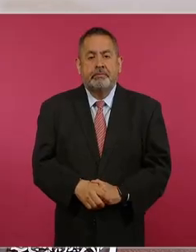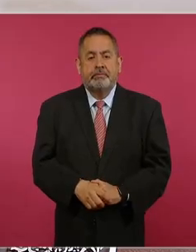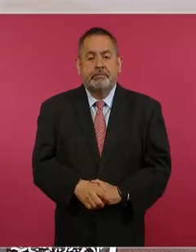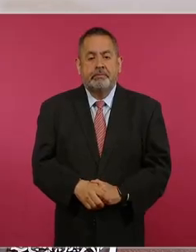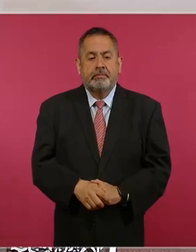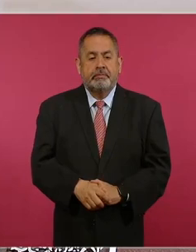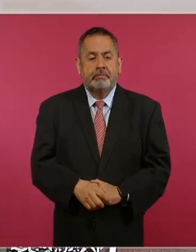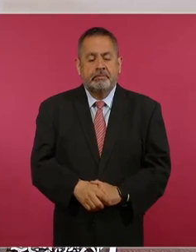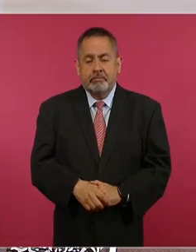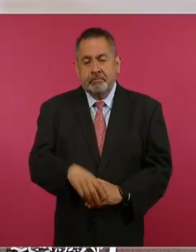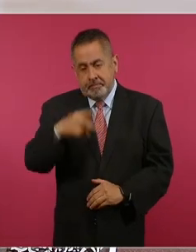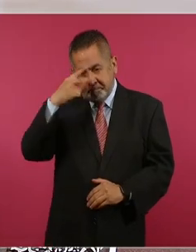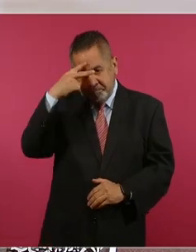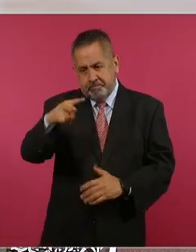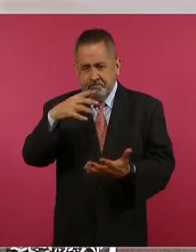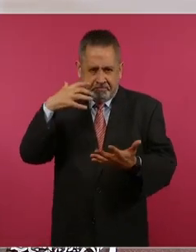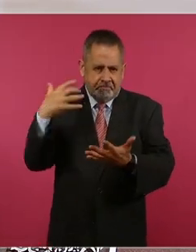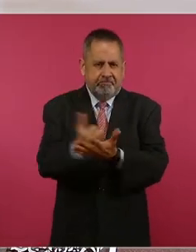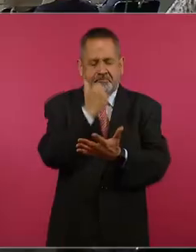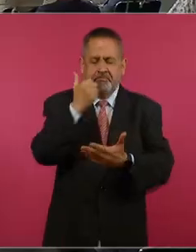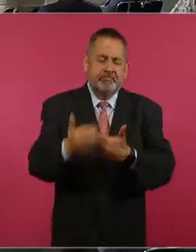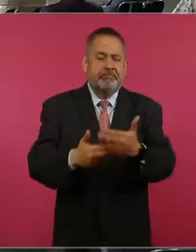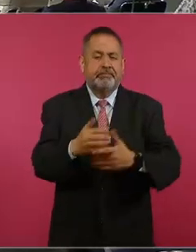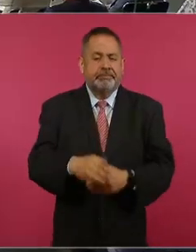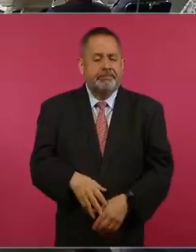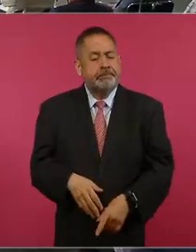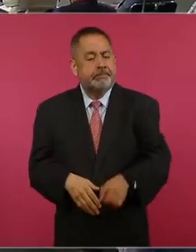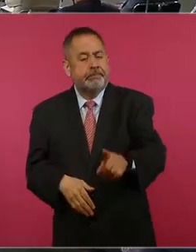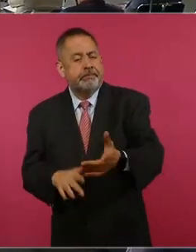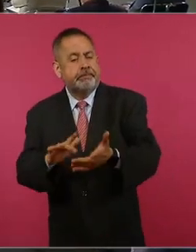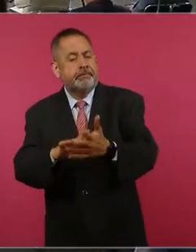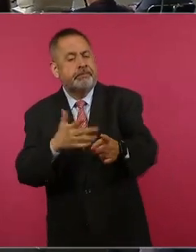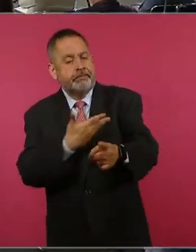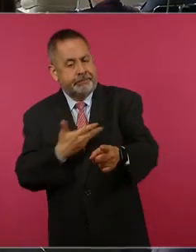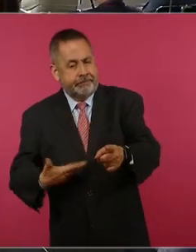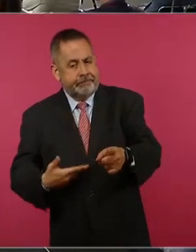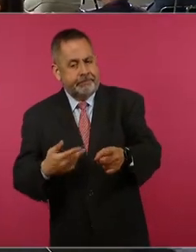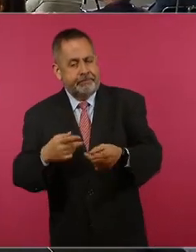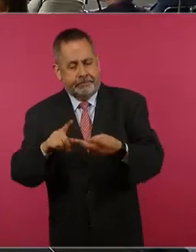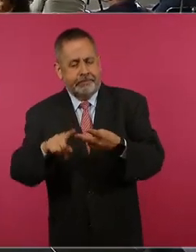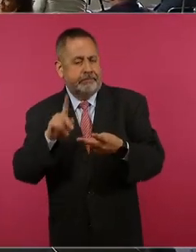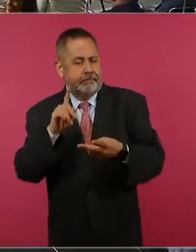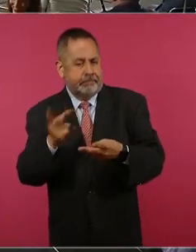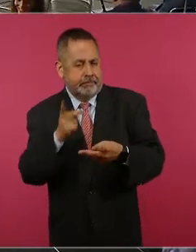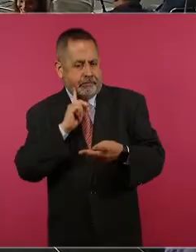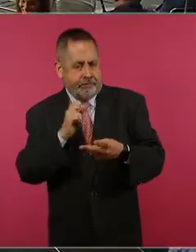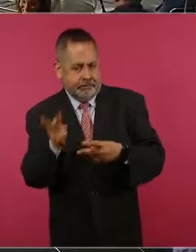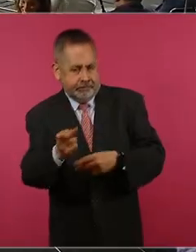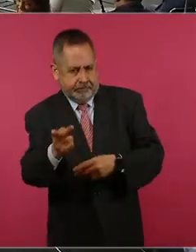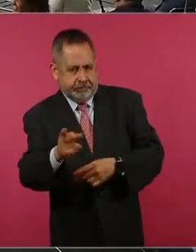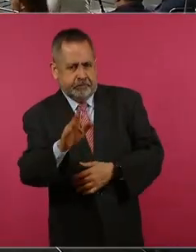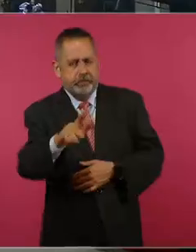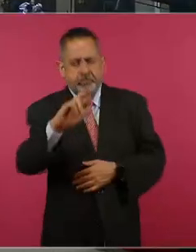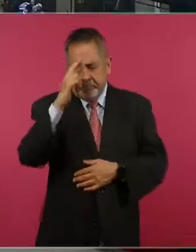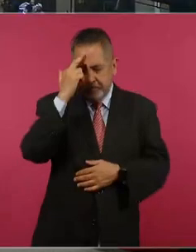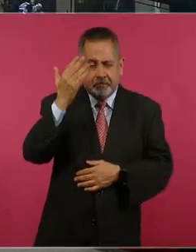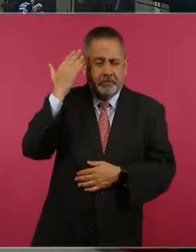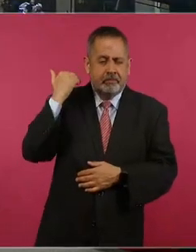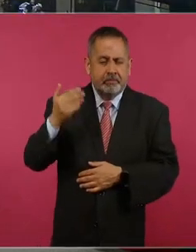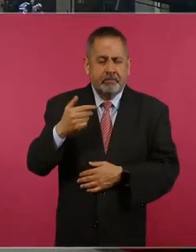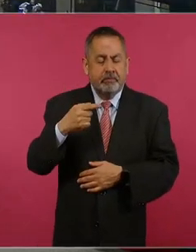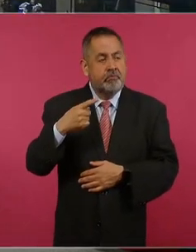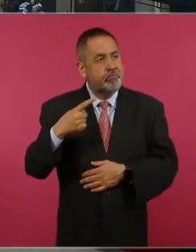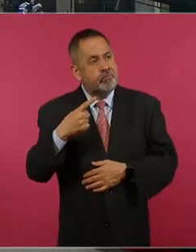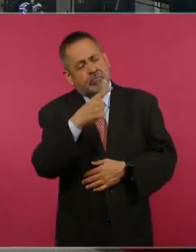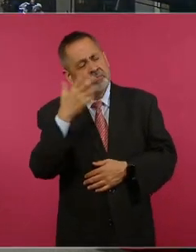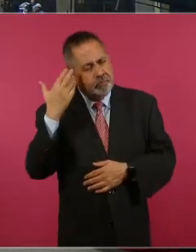va a ganar México. Gracias, presidente. Y en una segunda pregunta, recuerdo que cuando recién compró Twitter en